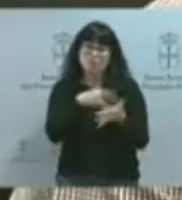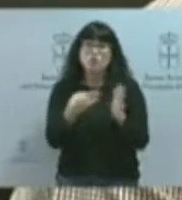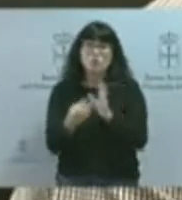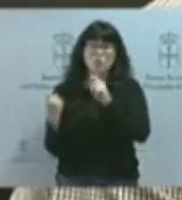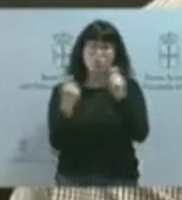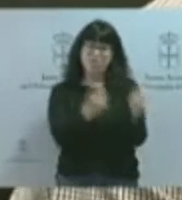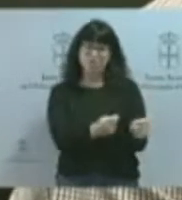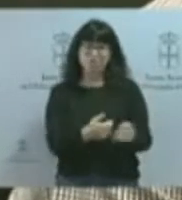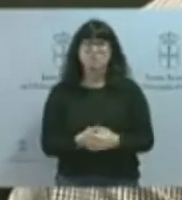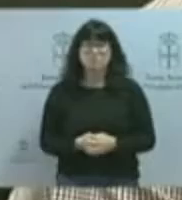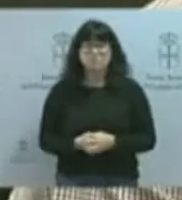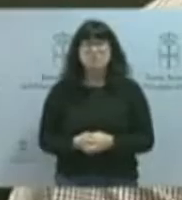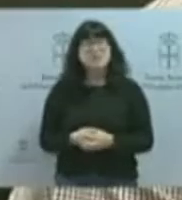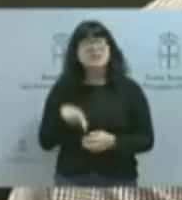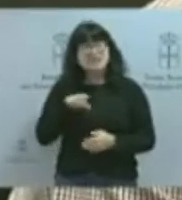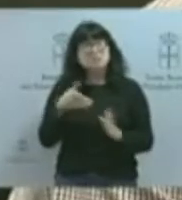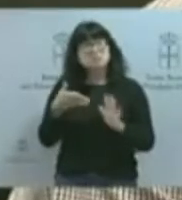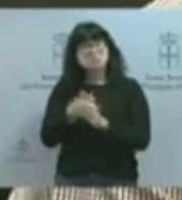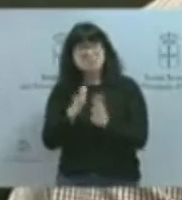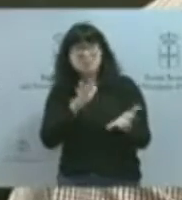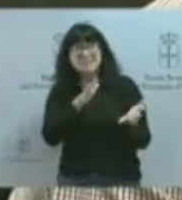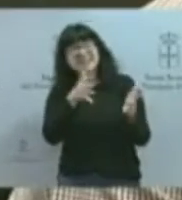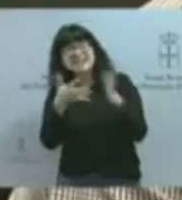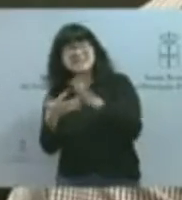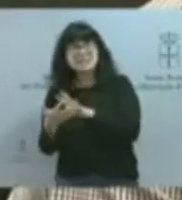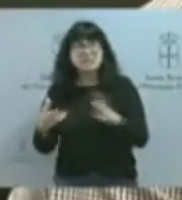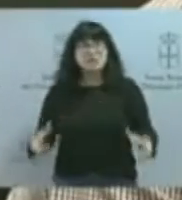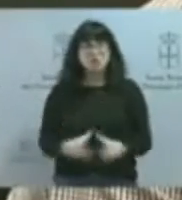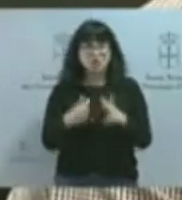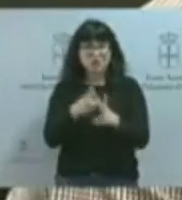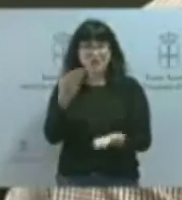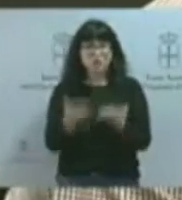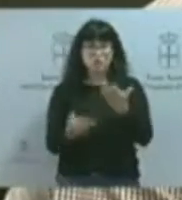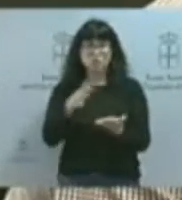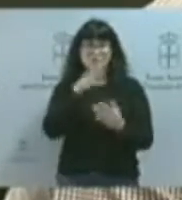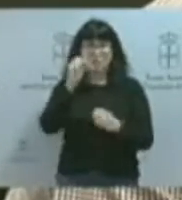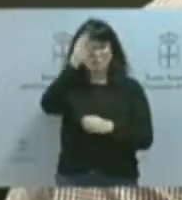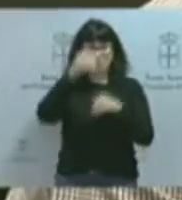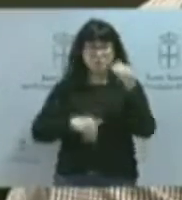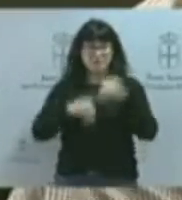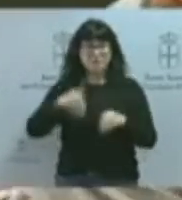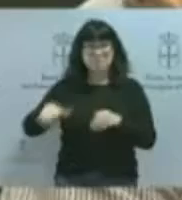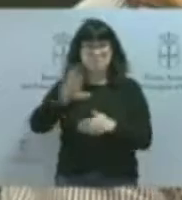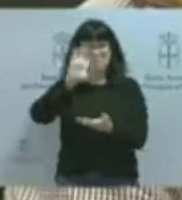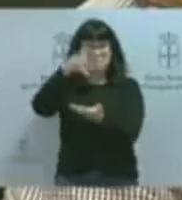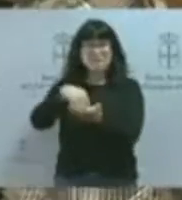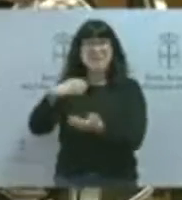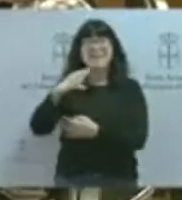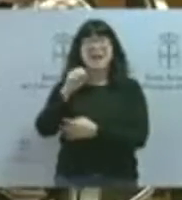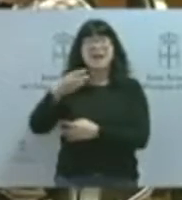justa socialmente, tras el cierre de mina La Camocha. Aquí están también las trabajadoras de 0 a